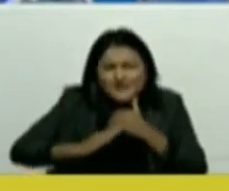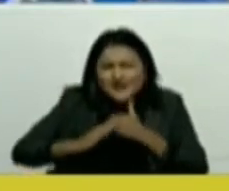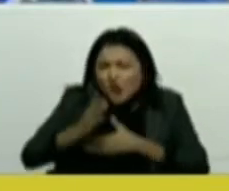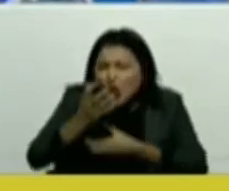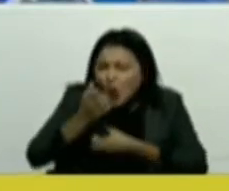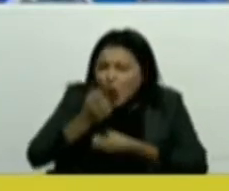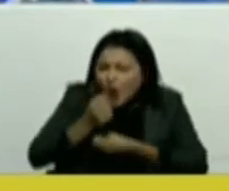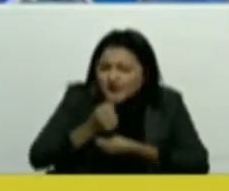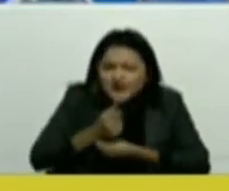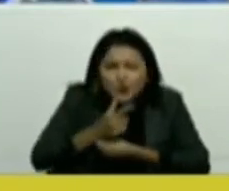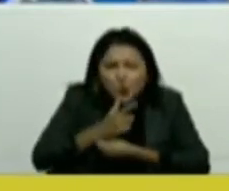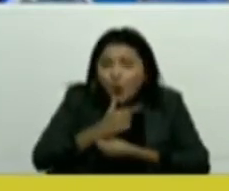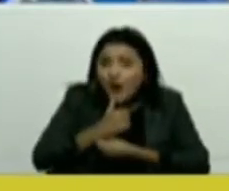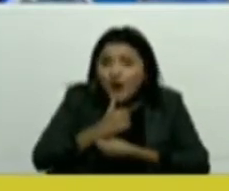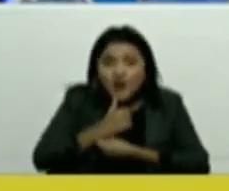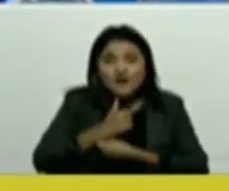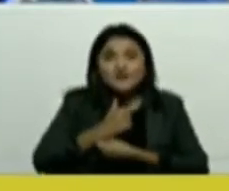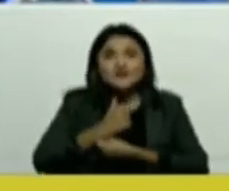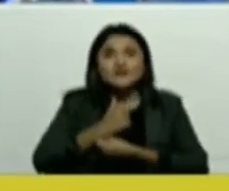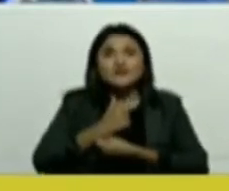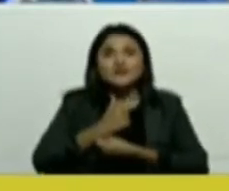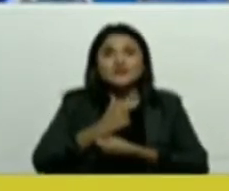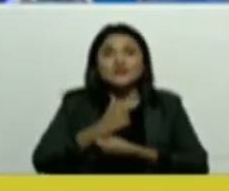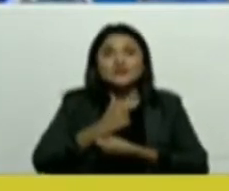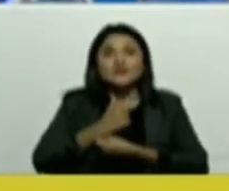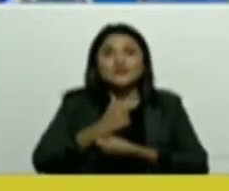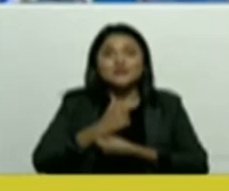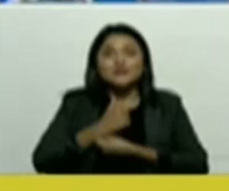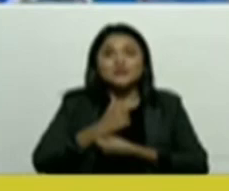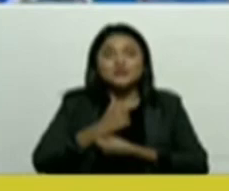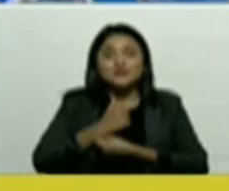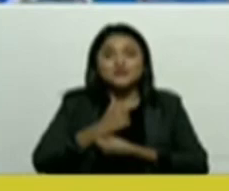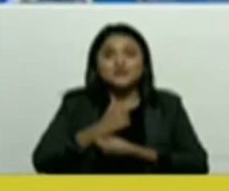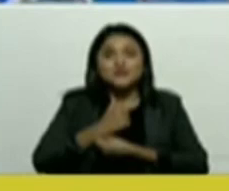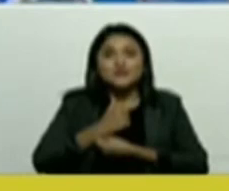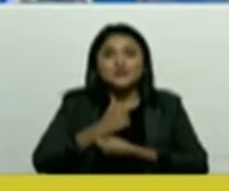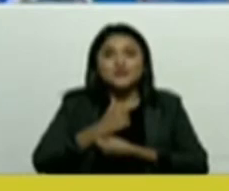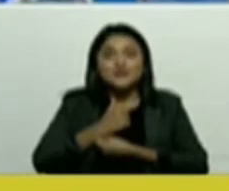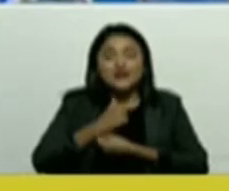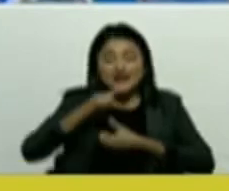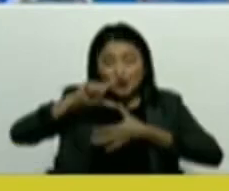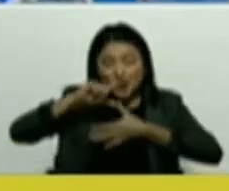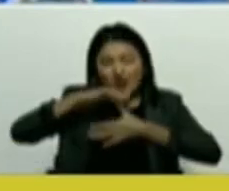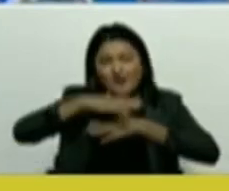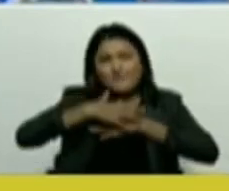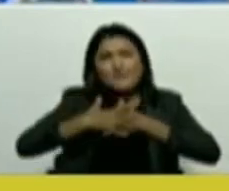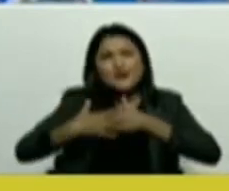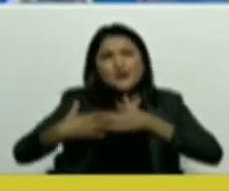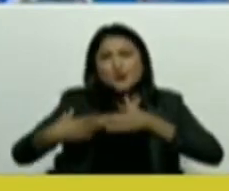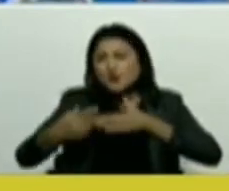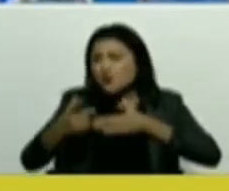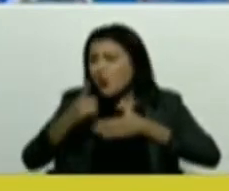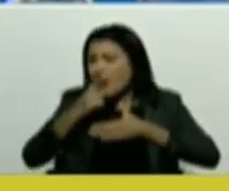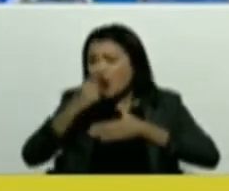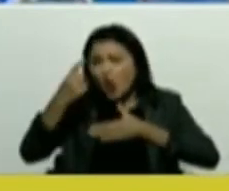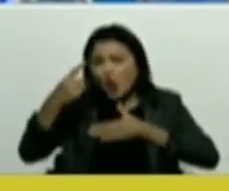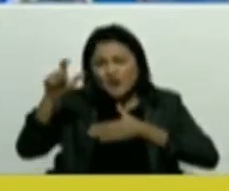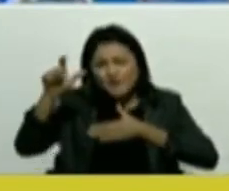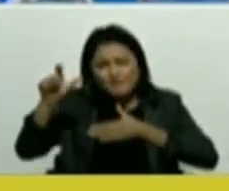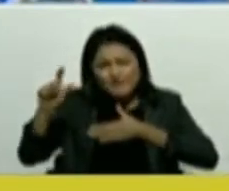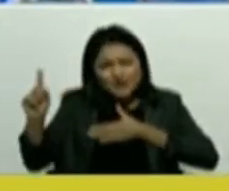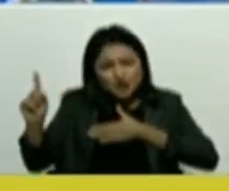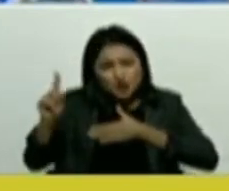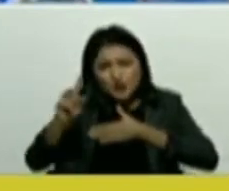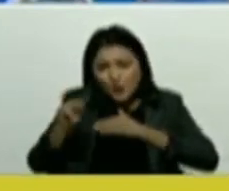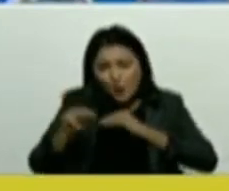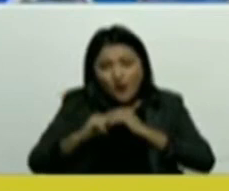egoísta que te puedas imaginar. That he has ever met in Latin America. En toda América Latina no había un hombre menos egoísta que